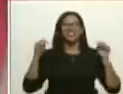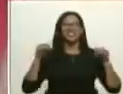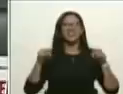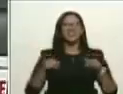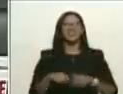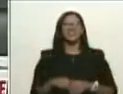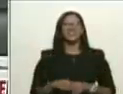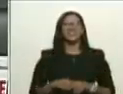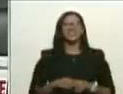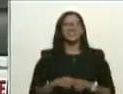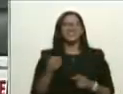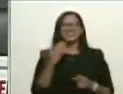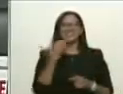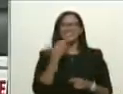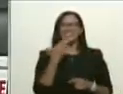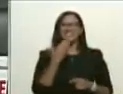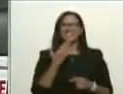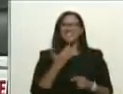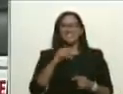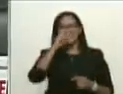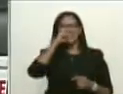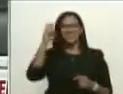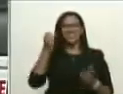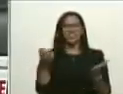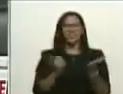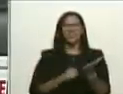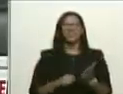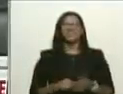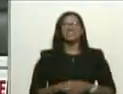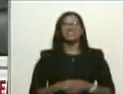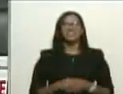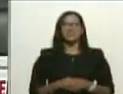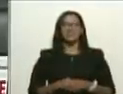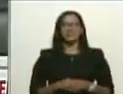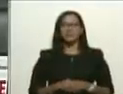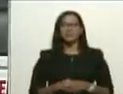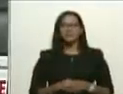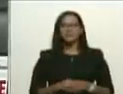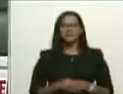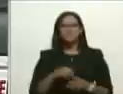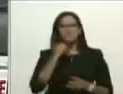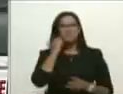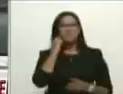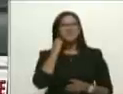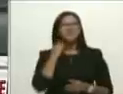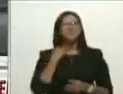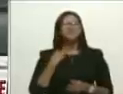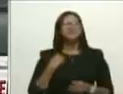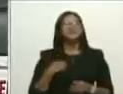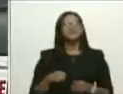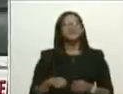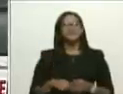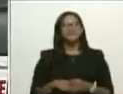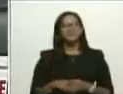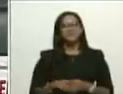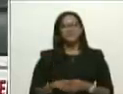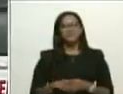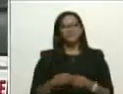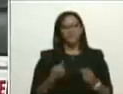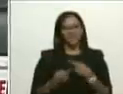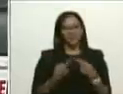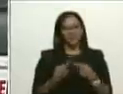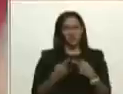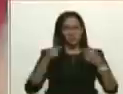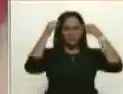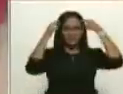aquí, en el aniversario del mazo dando. Qué casualidad, vale. Esa es una de las cosas que Chávez